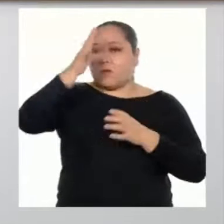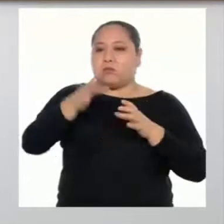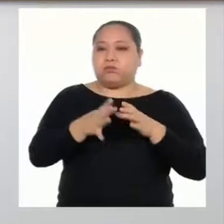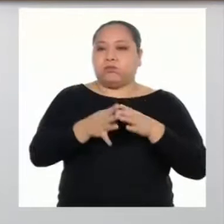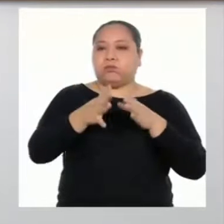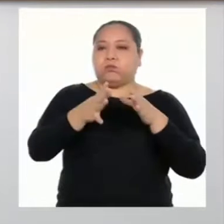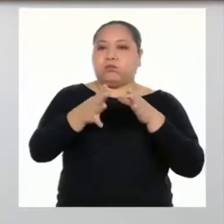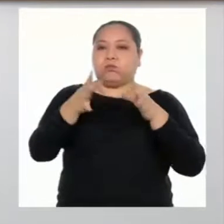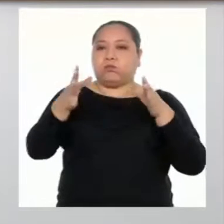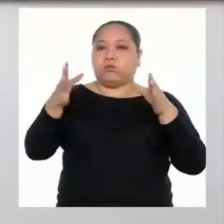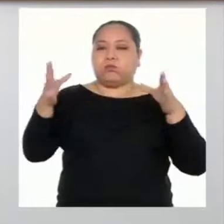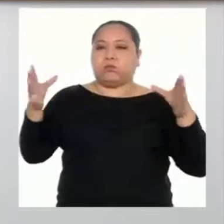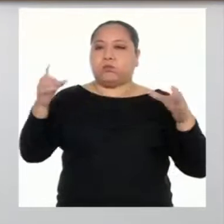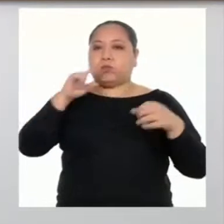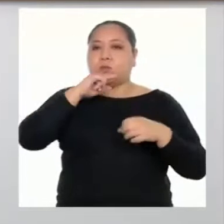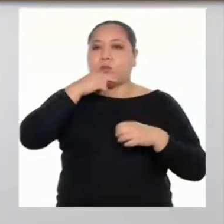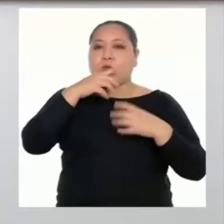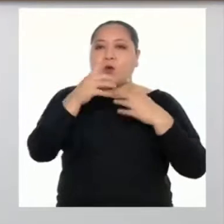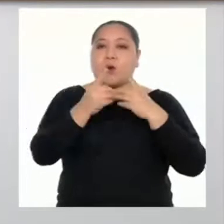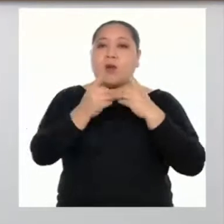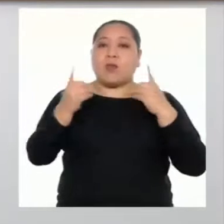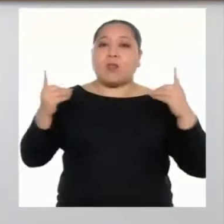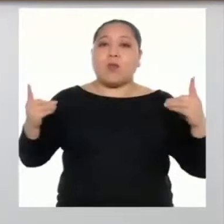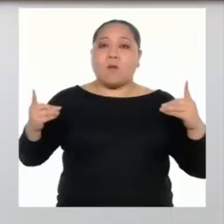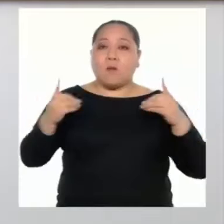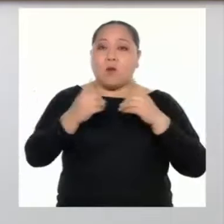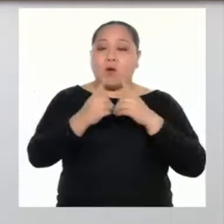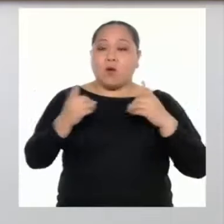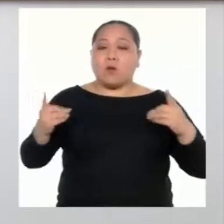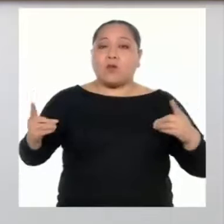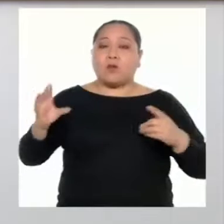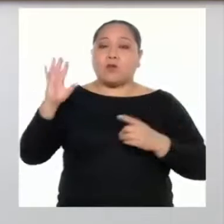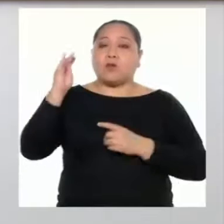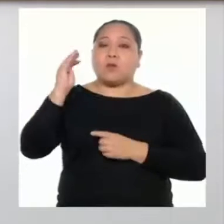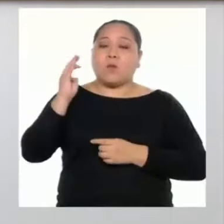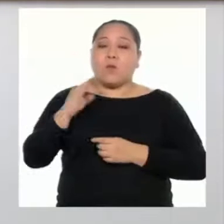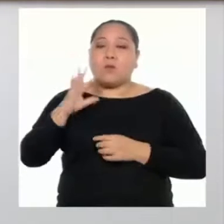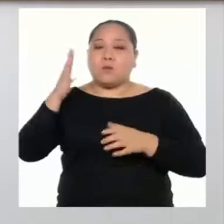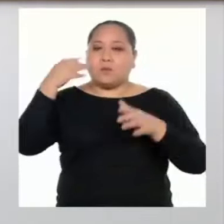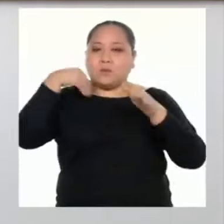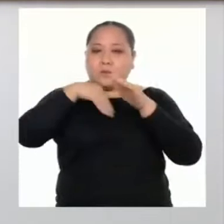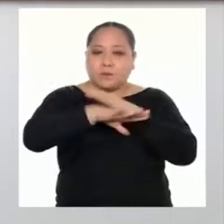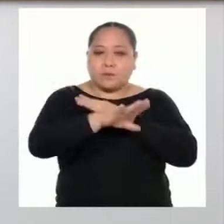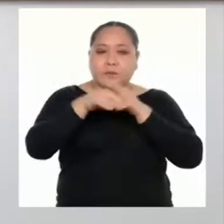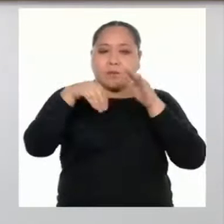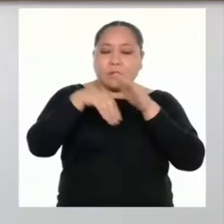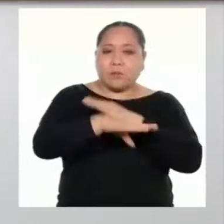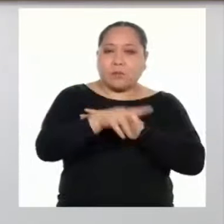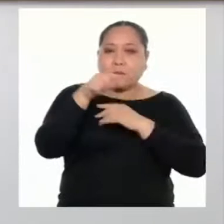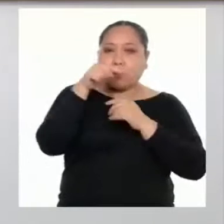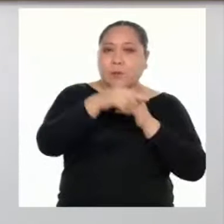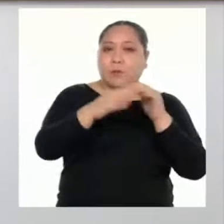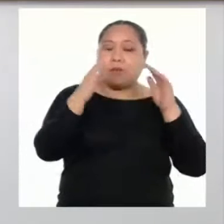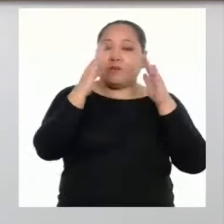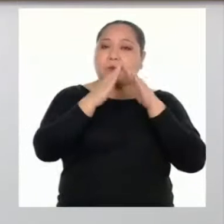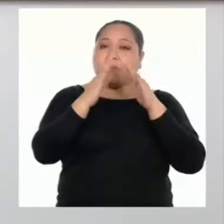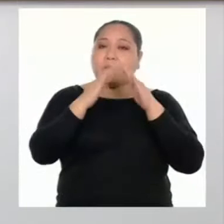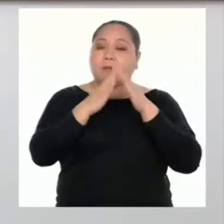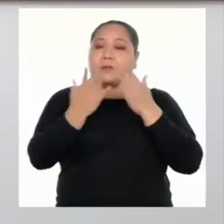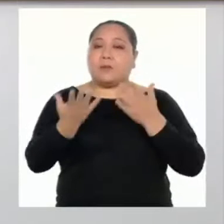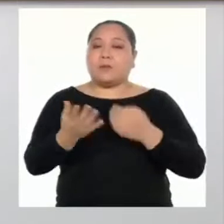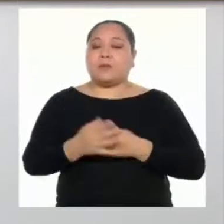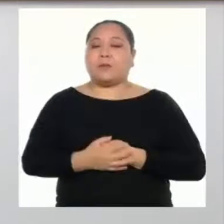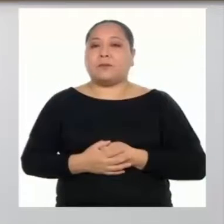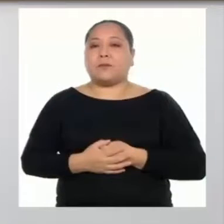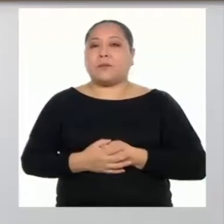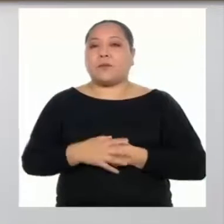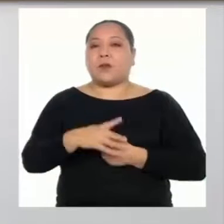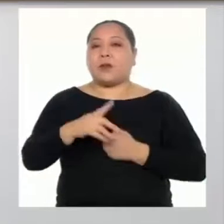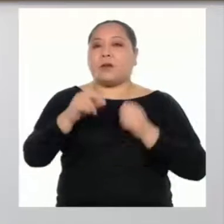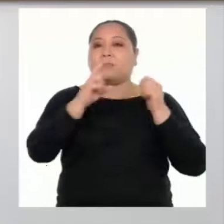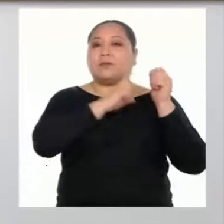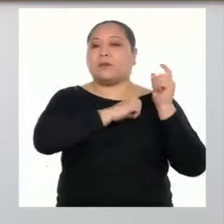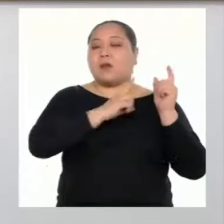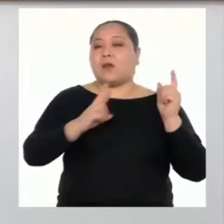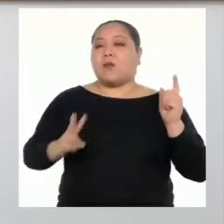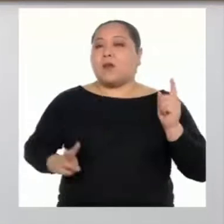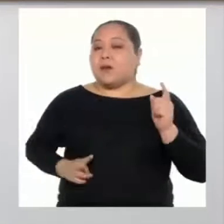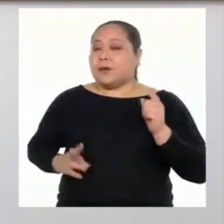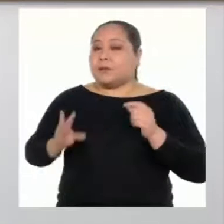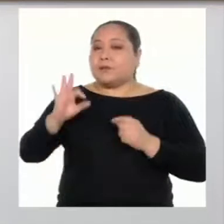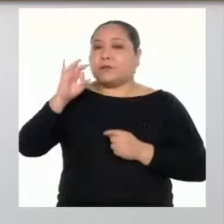el número de mujeres separadas de sus maridos que se cobijaban en esa casa de recogimiento, el